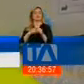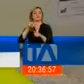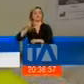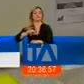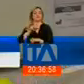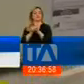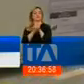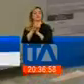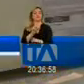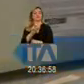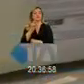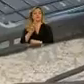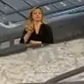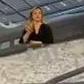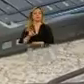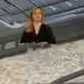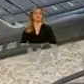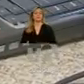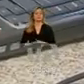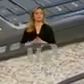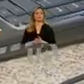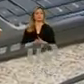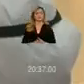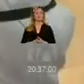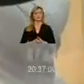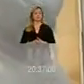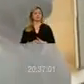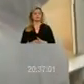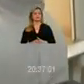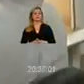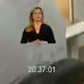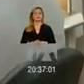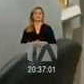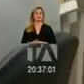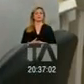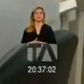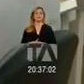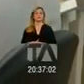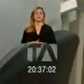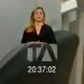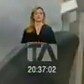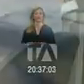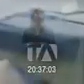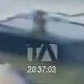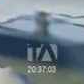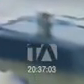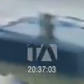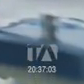trimestre del próximo. En Quito, Daniela Valencia, 24 horas.